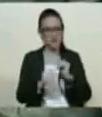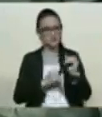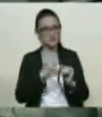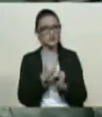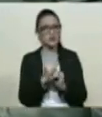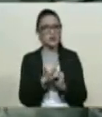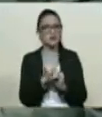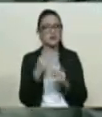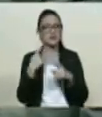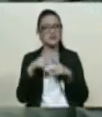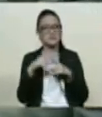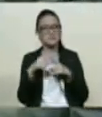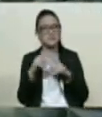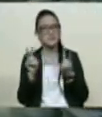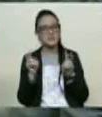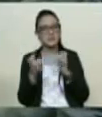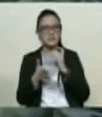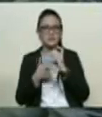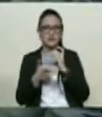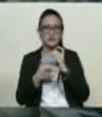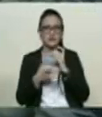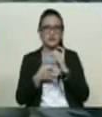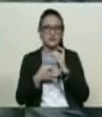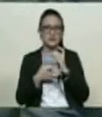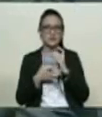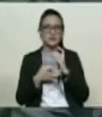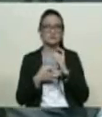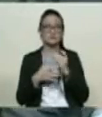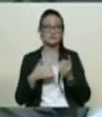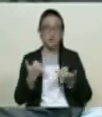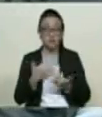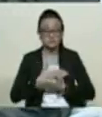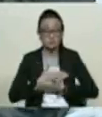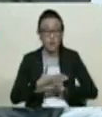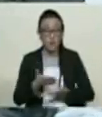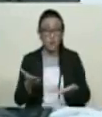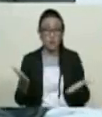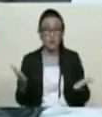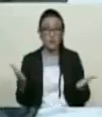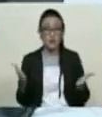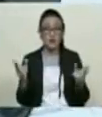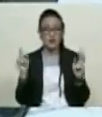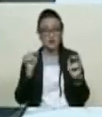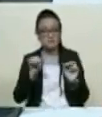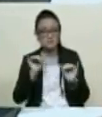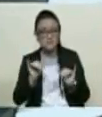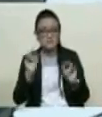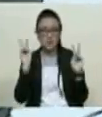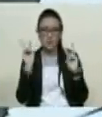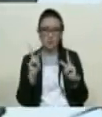en los aspectos técnicos, pero además de eso hemos ampliado para que estas auditorías